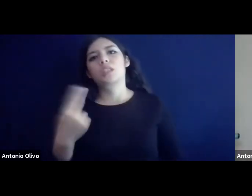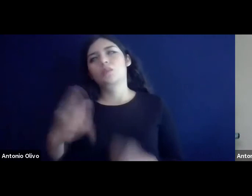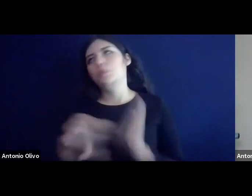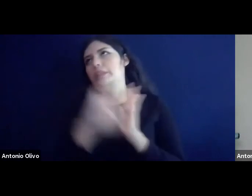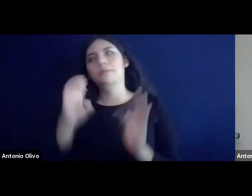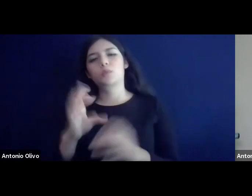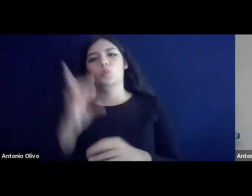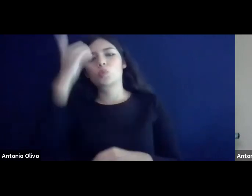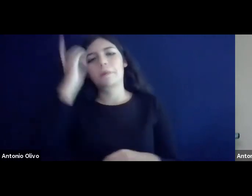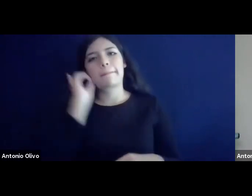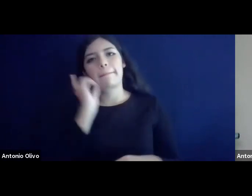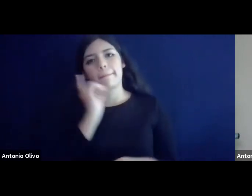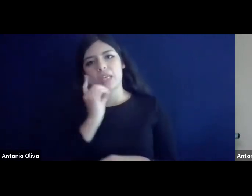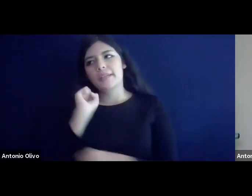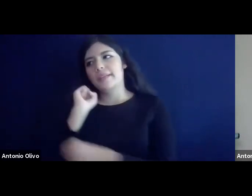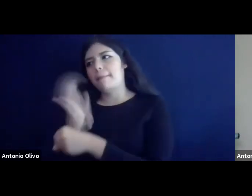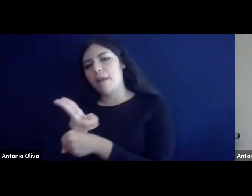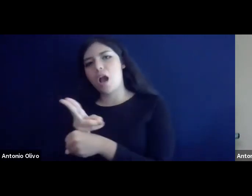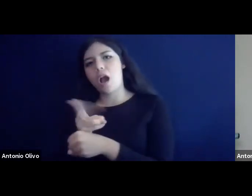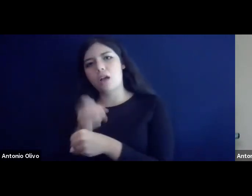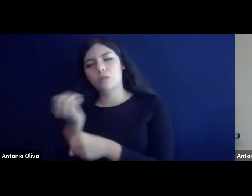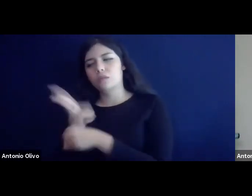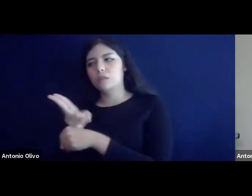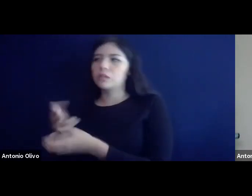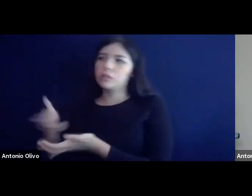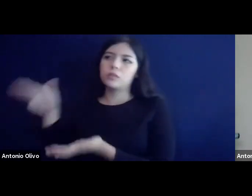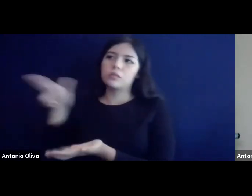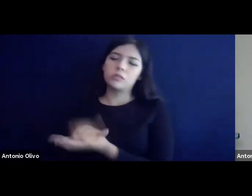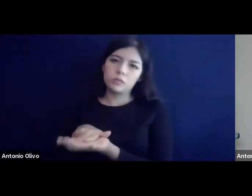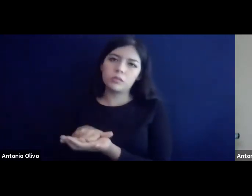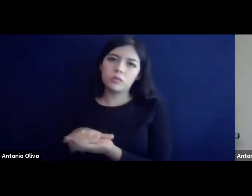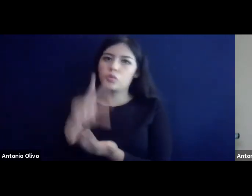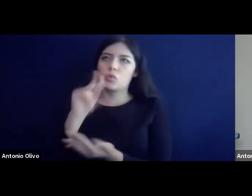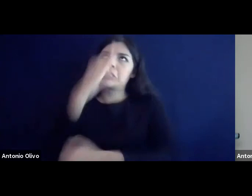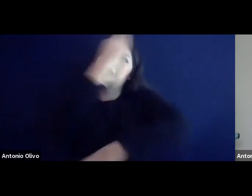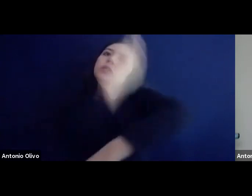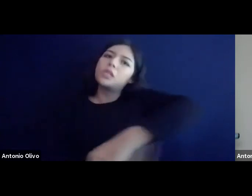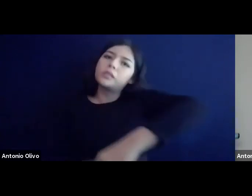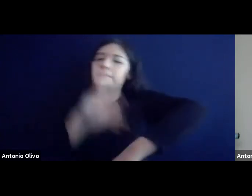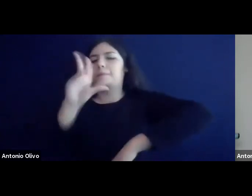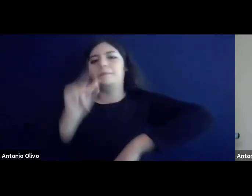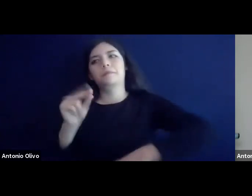ciertos cuidados, ¿no? Pero aún así, pues no te eximes de convulsionar.